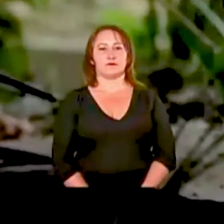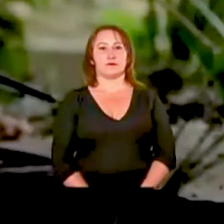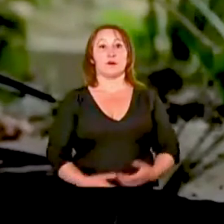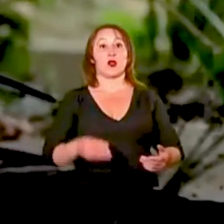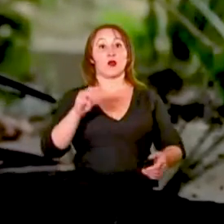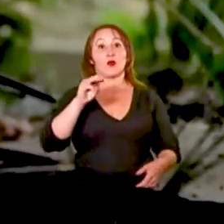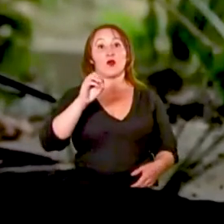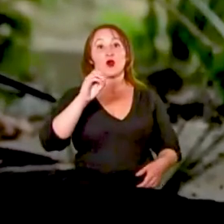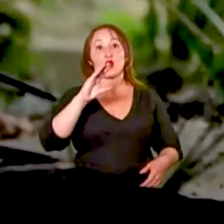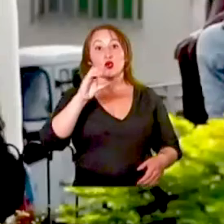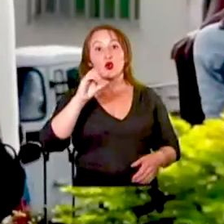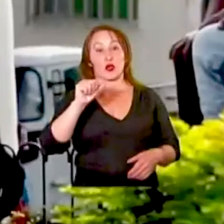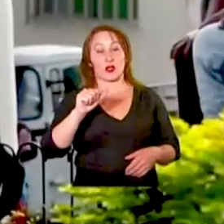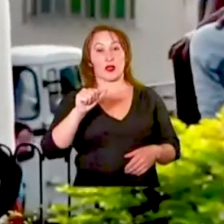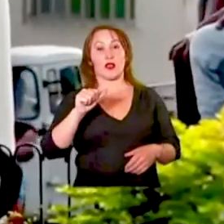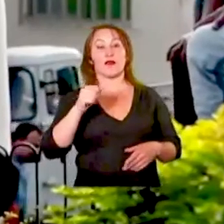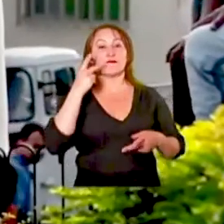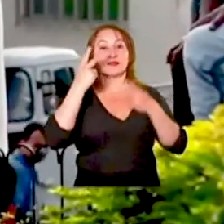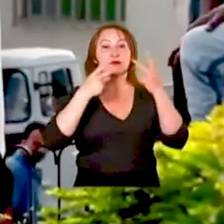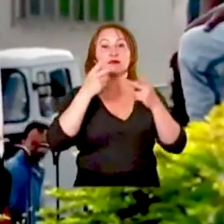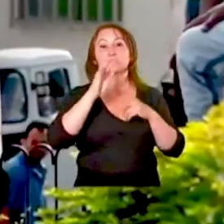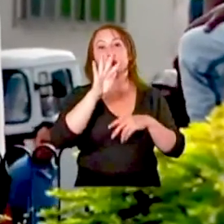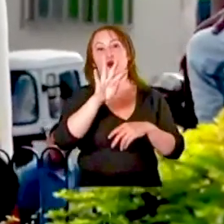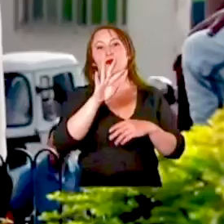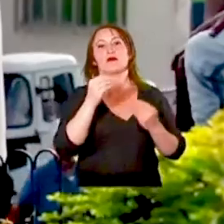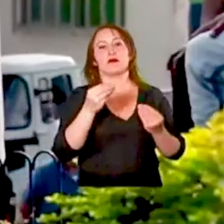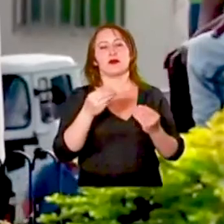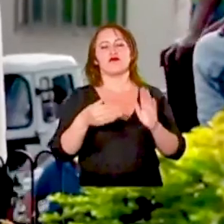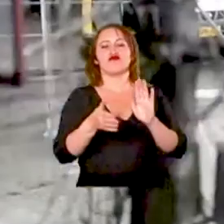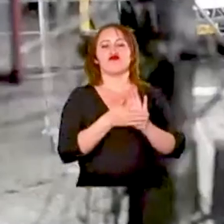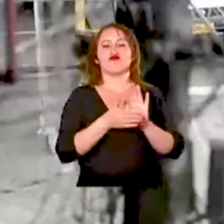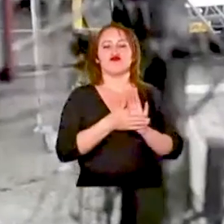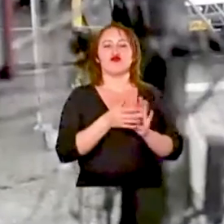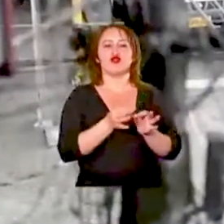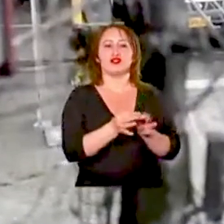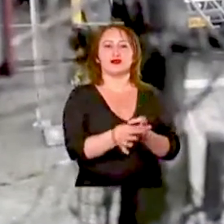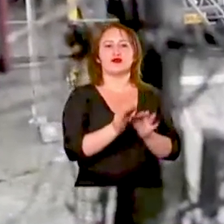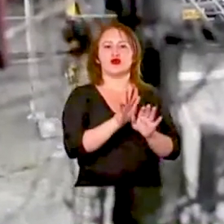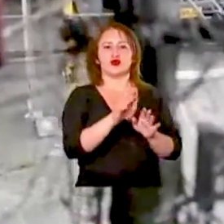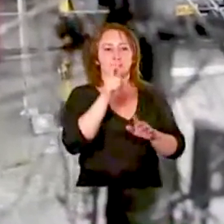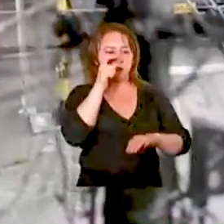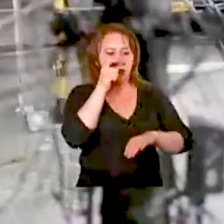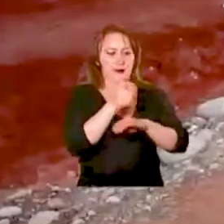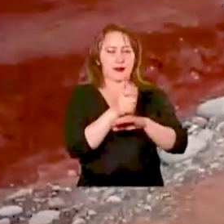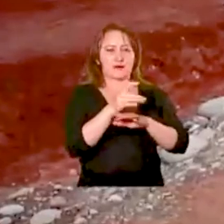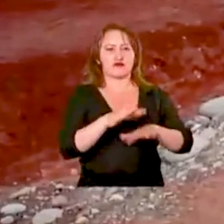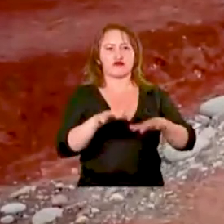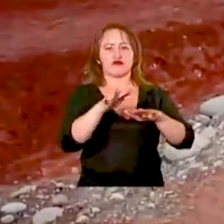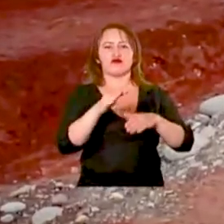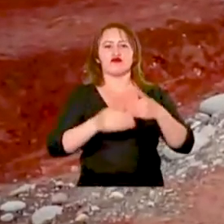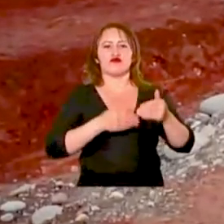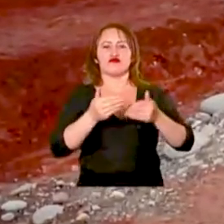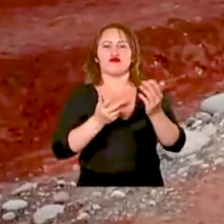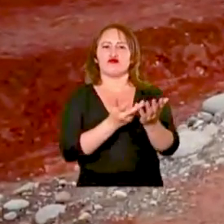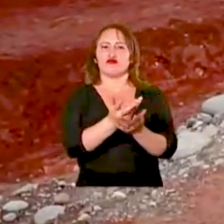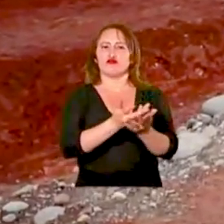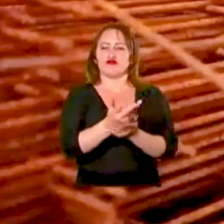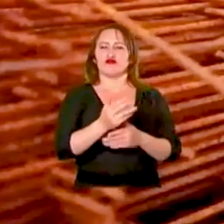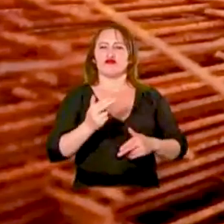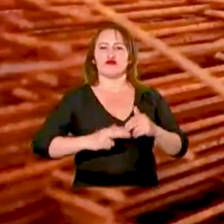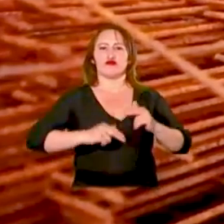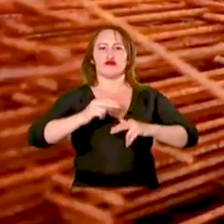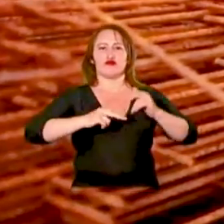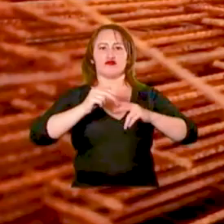En Mocoa, realizamos 4 visitas para constatar el estado del municipio, vigilar y extender recomendaciones sobre avances de obras a las